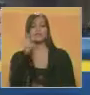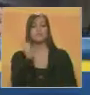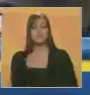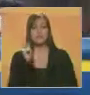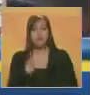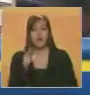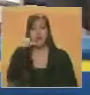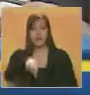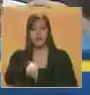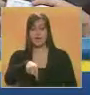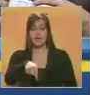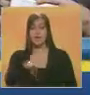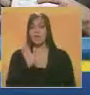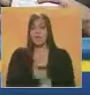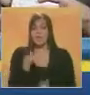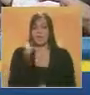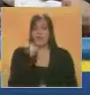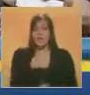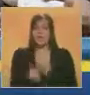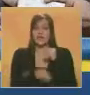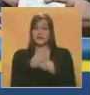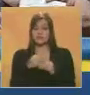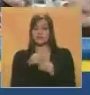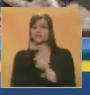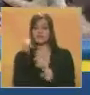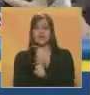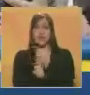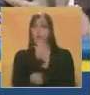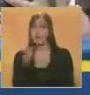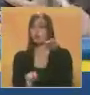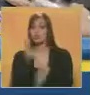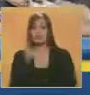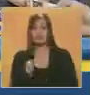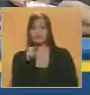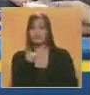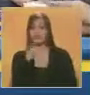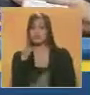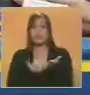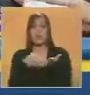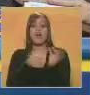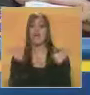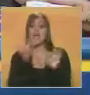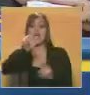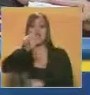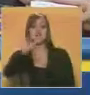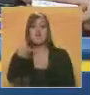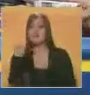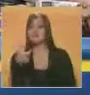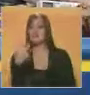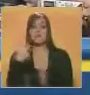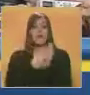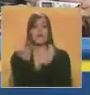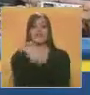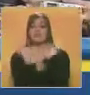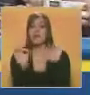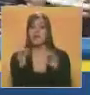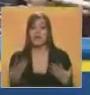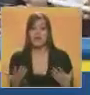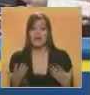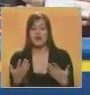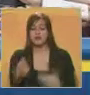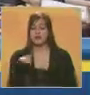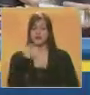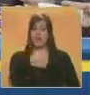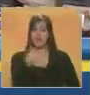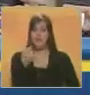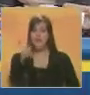tribunal, a los efectos de ejercer una acción judicial por intimación de pago, vista la no